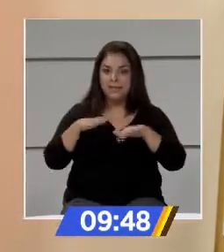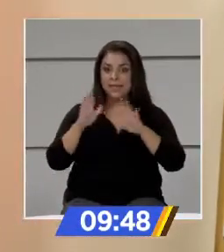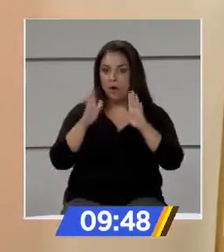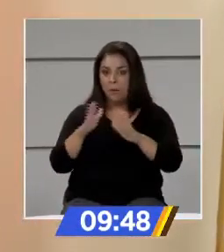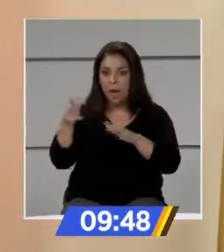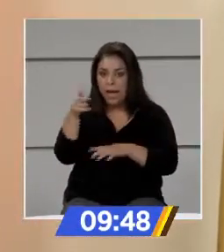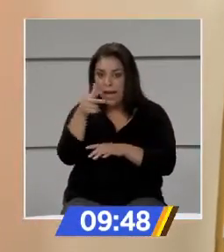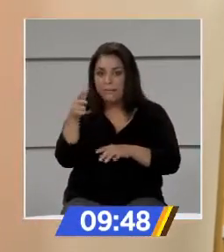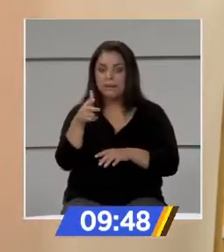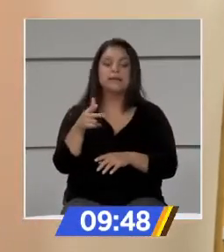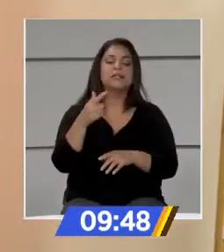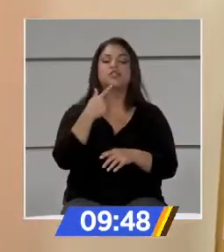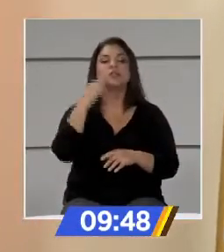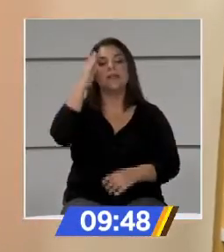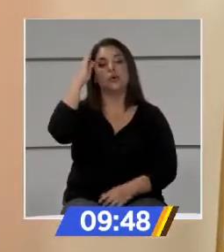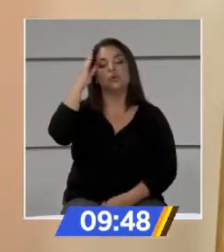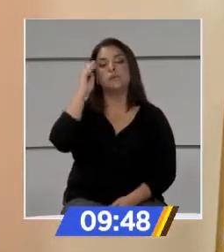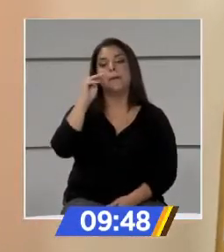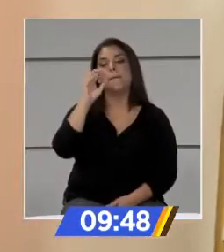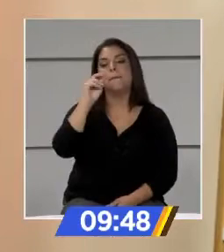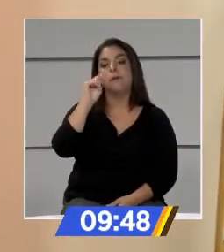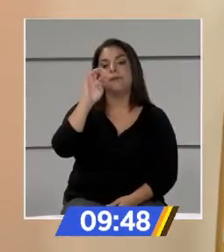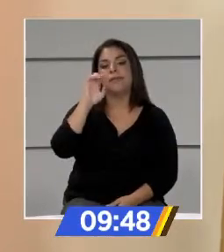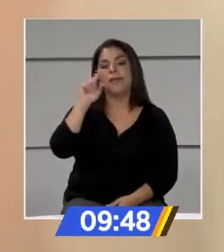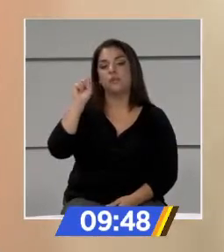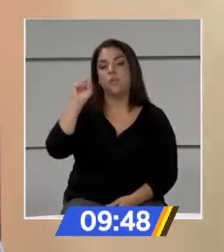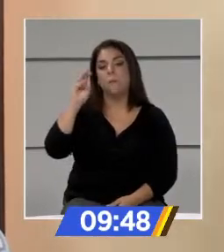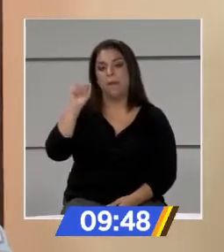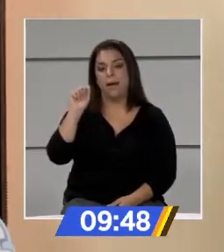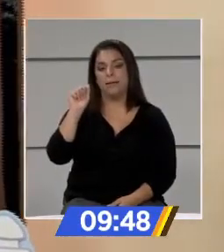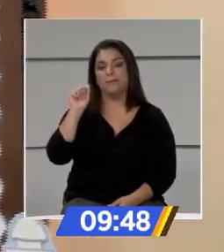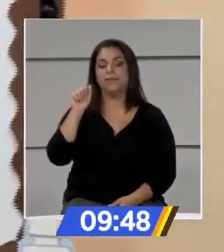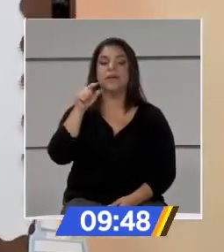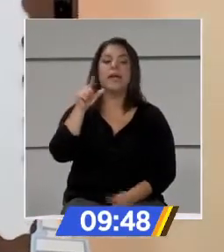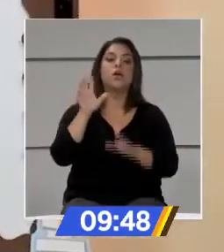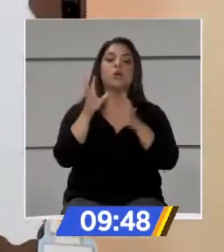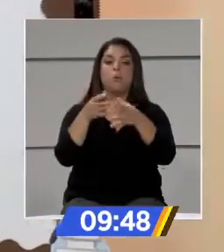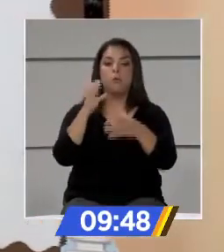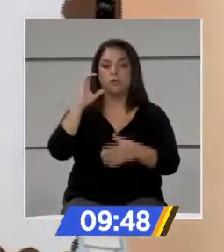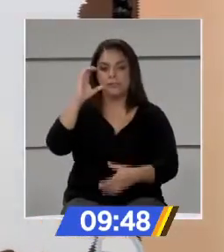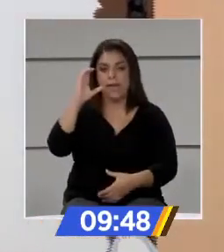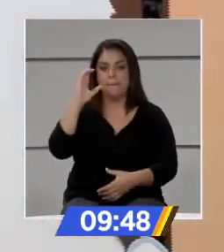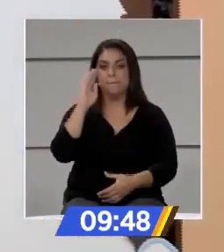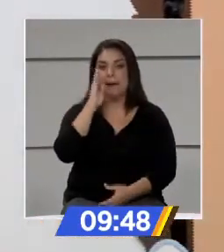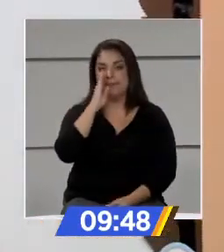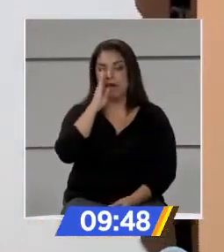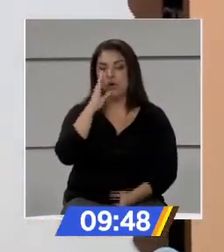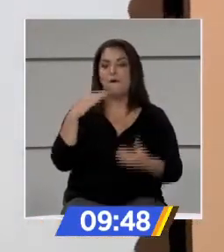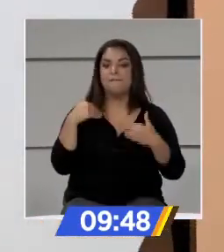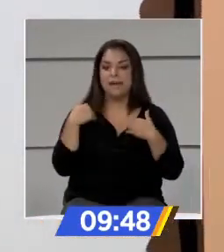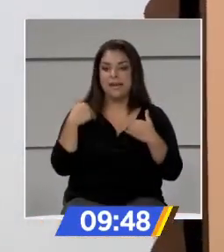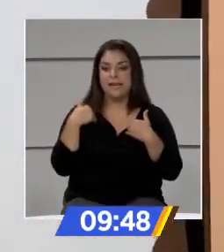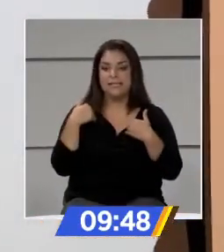Abrojo Montezuma, zona sur de la escuela Abrojo Guaymí, grupo C.